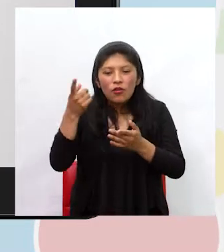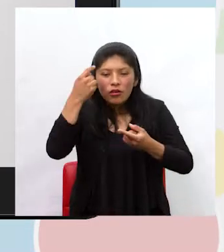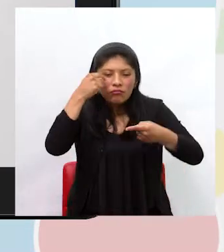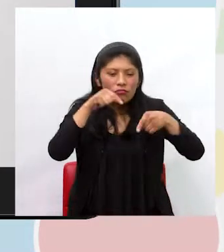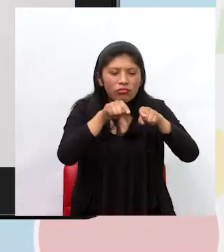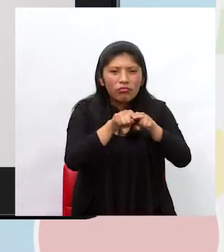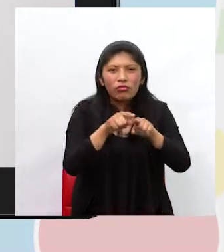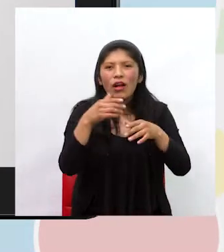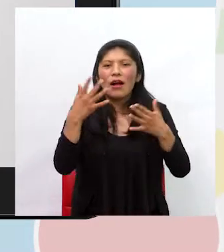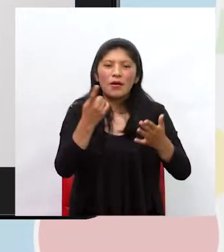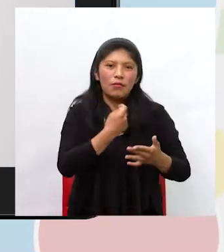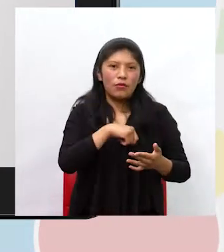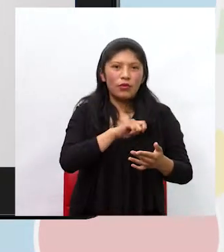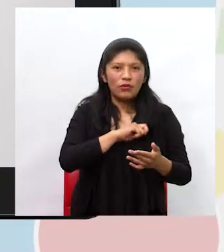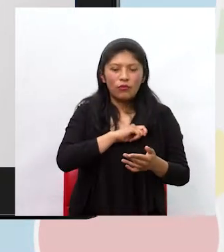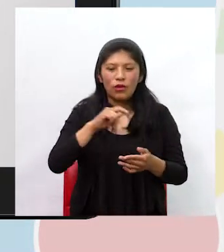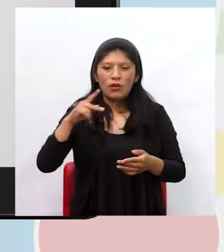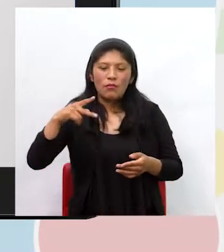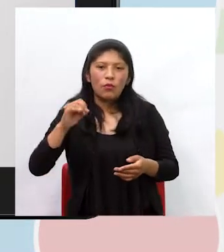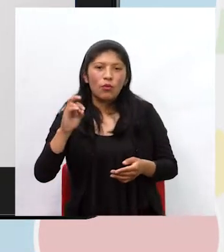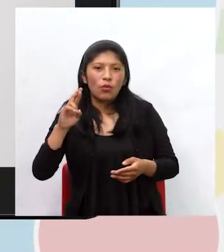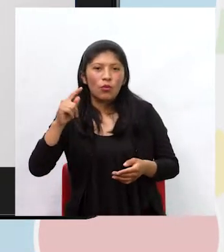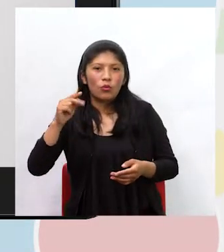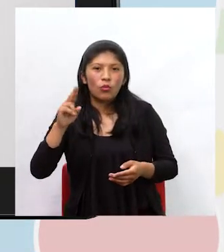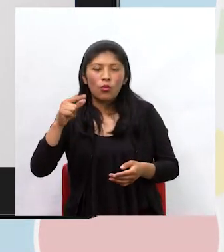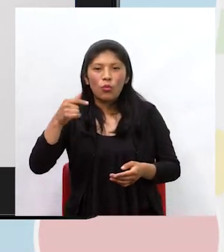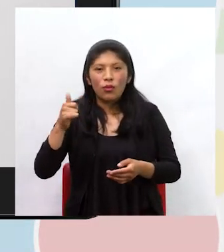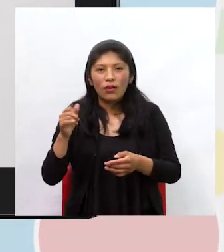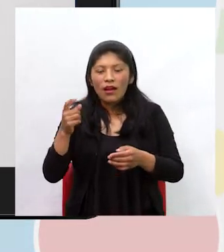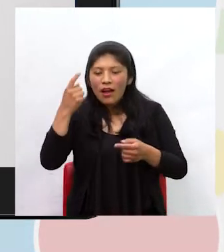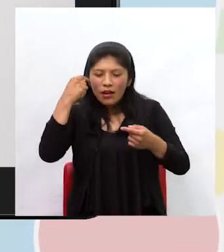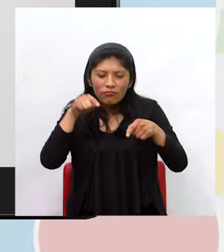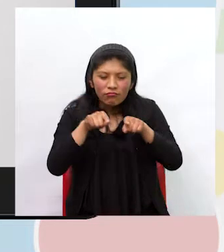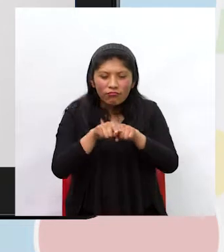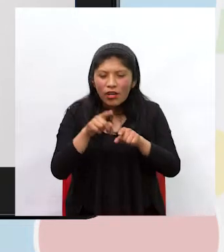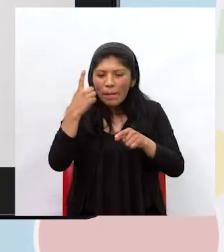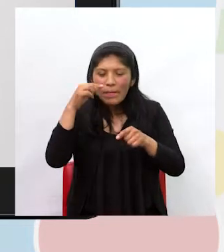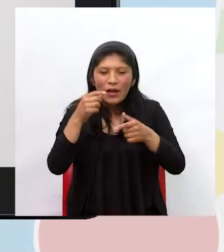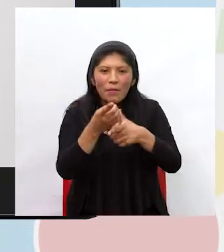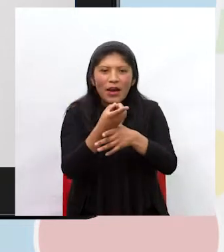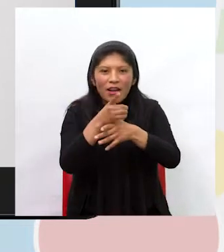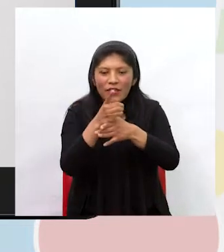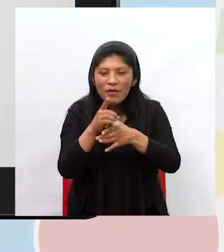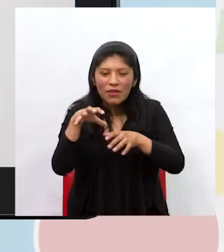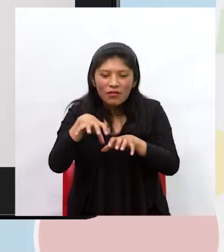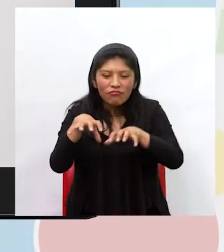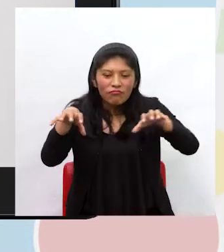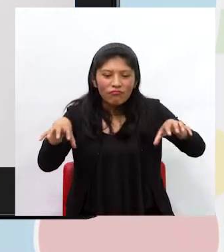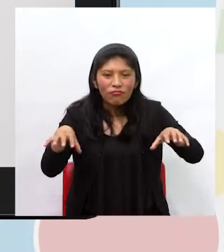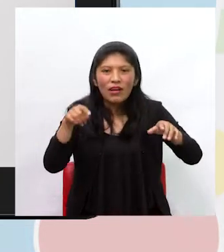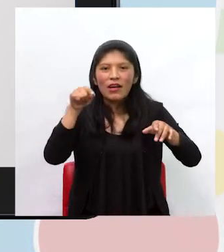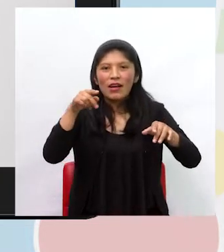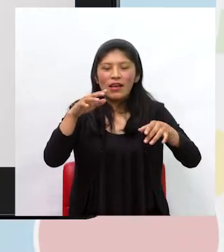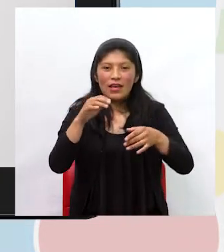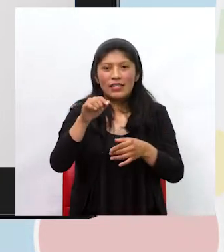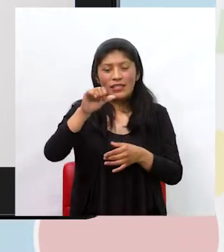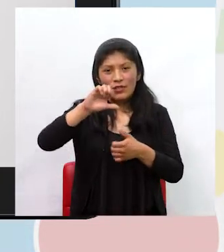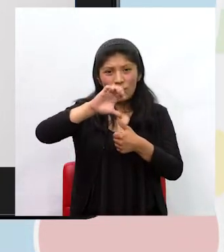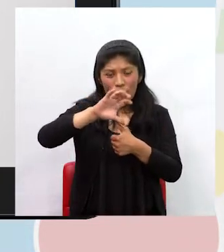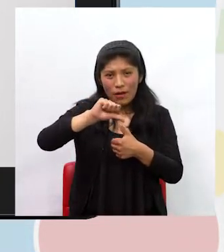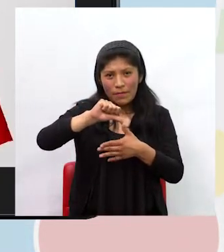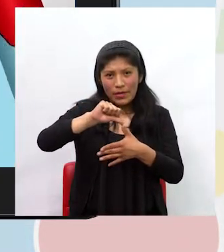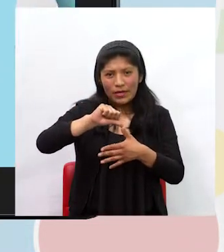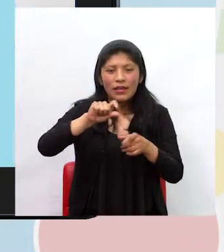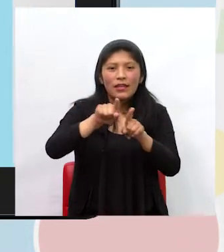Tordesillas entre España y Portugal, para dividirse entre ambos invasores